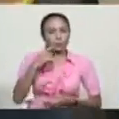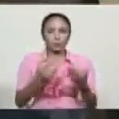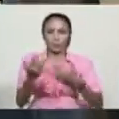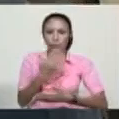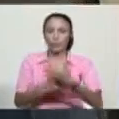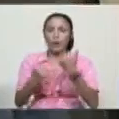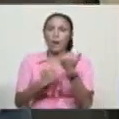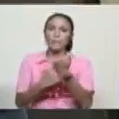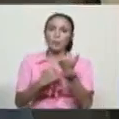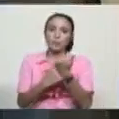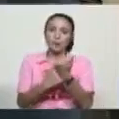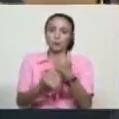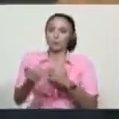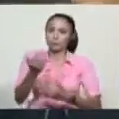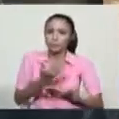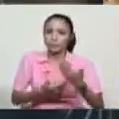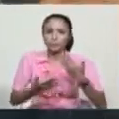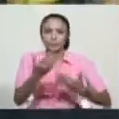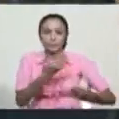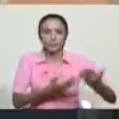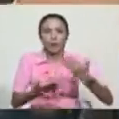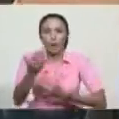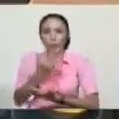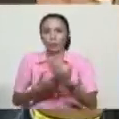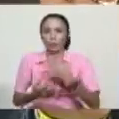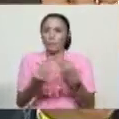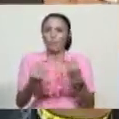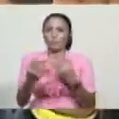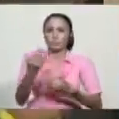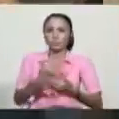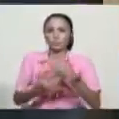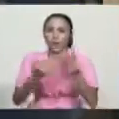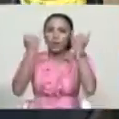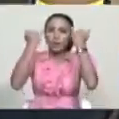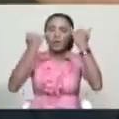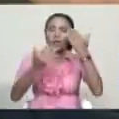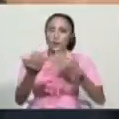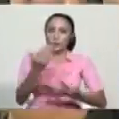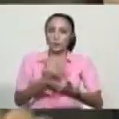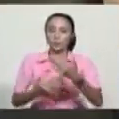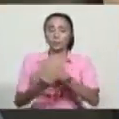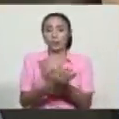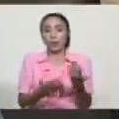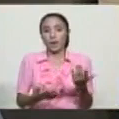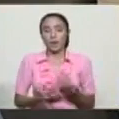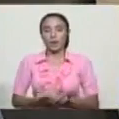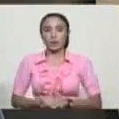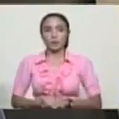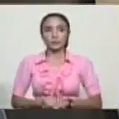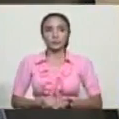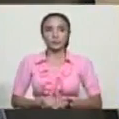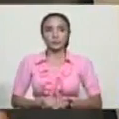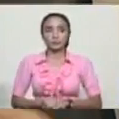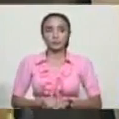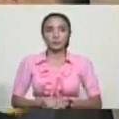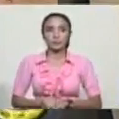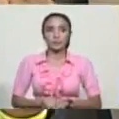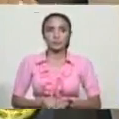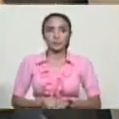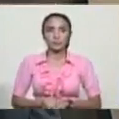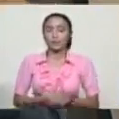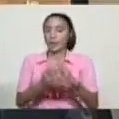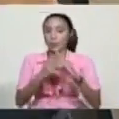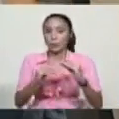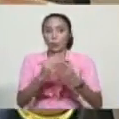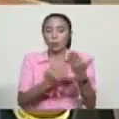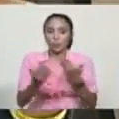y nuestras trincheras de lucha son en otros lugares donde nos ha tocado, ¿no? Y la invitación sería